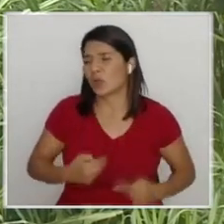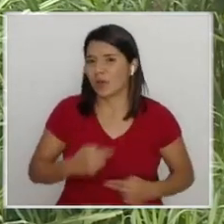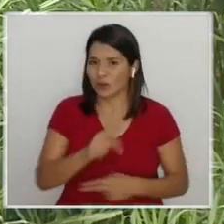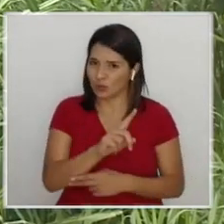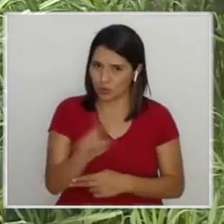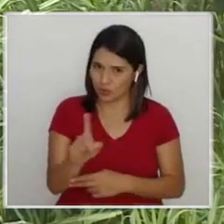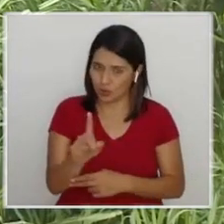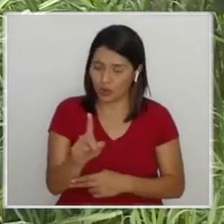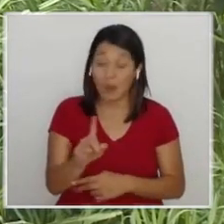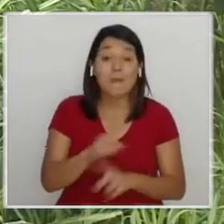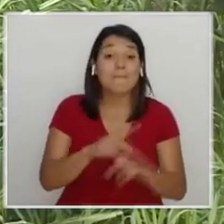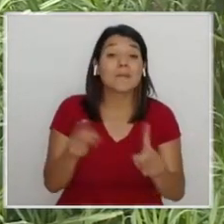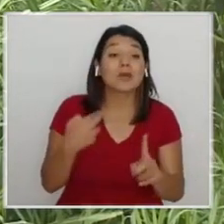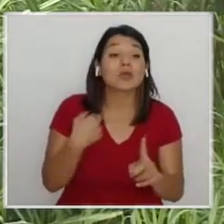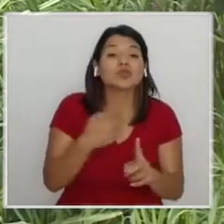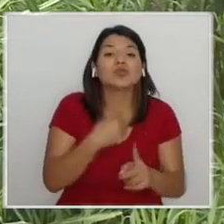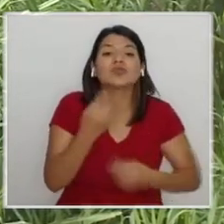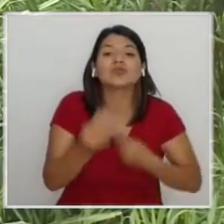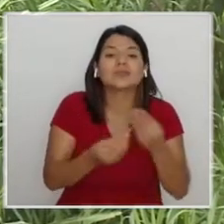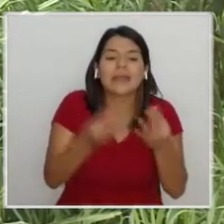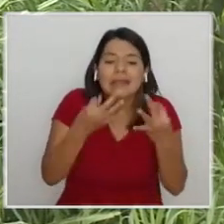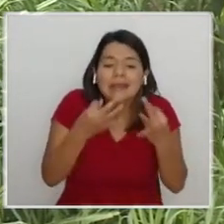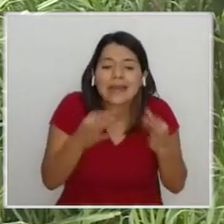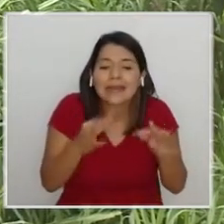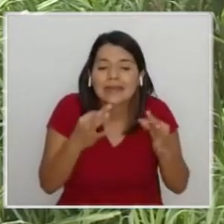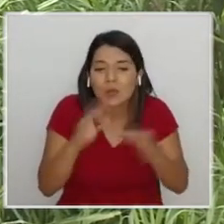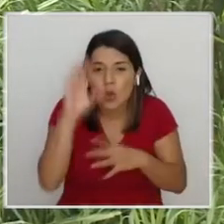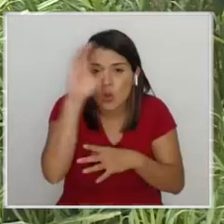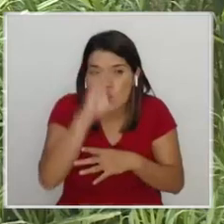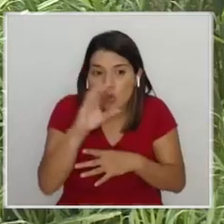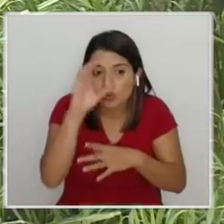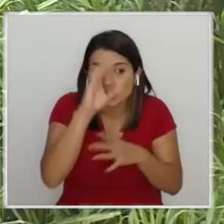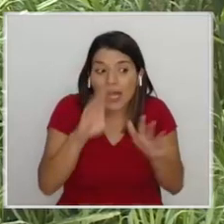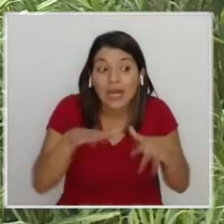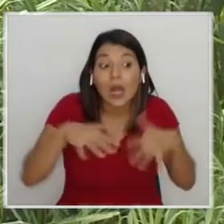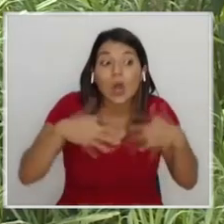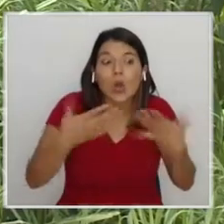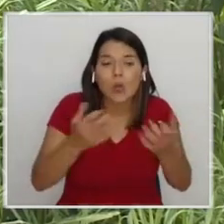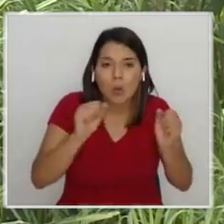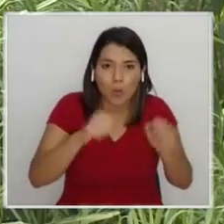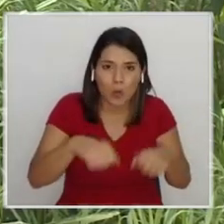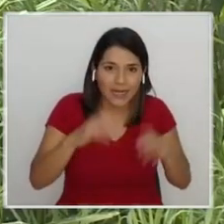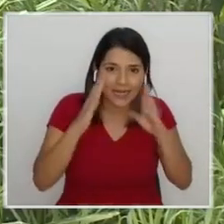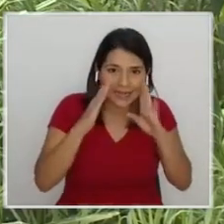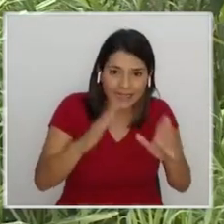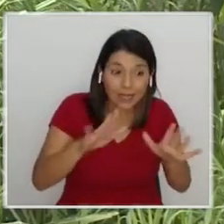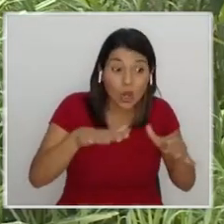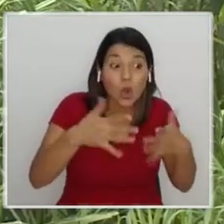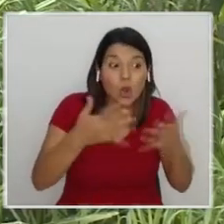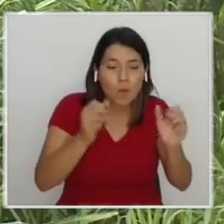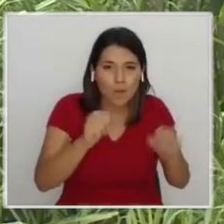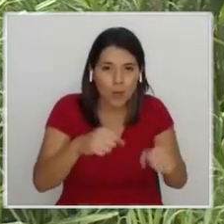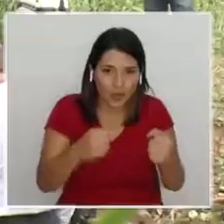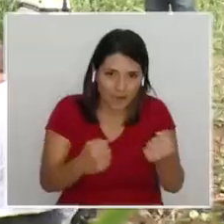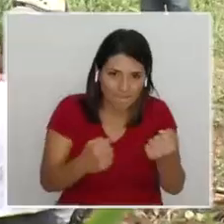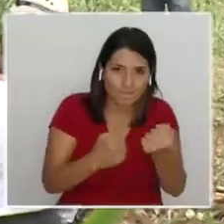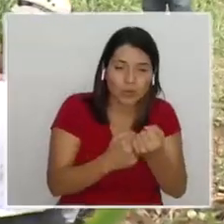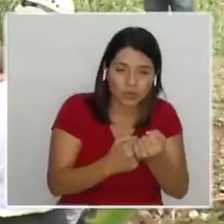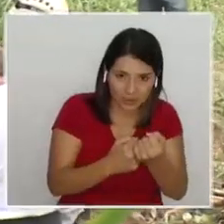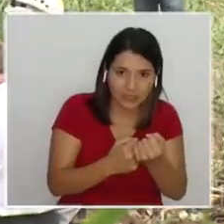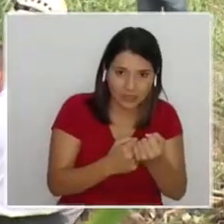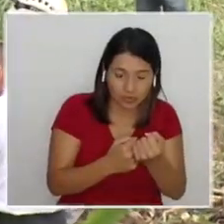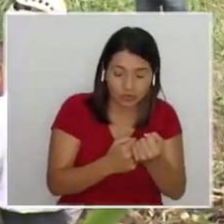hacemos es buscar la manera de canalizar, cómo atenderlos y poder apoyarlos, siendo nosotros parte